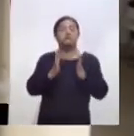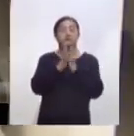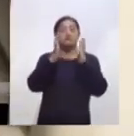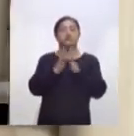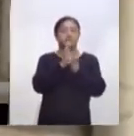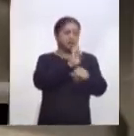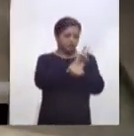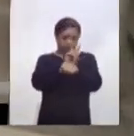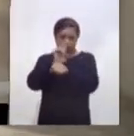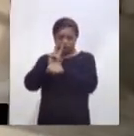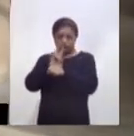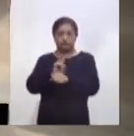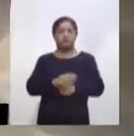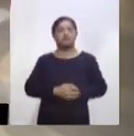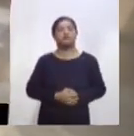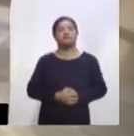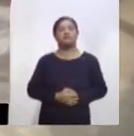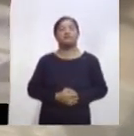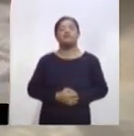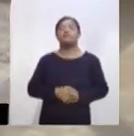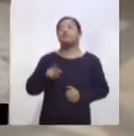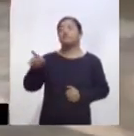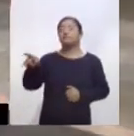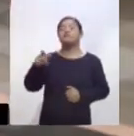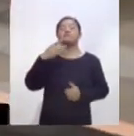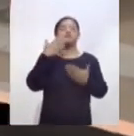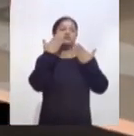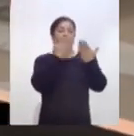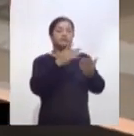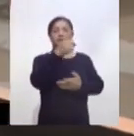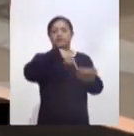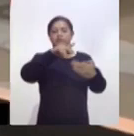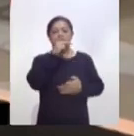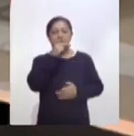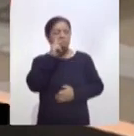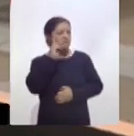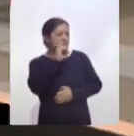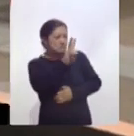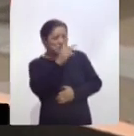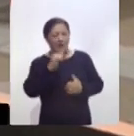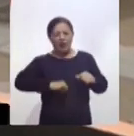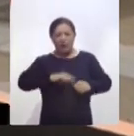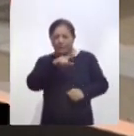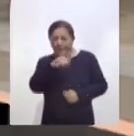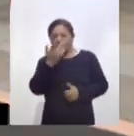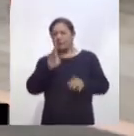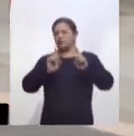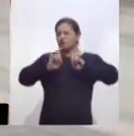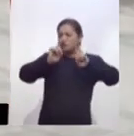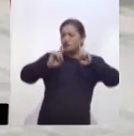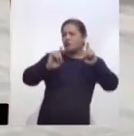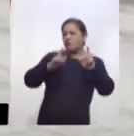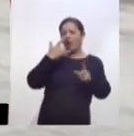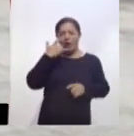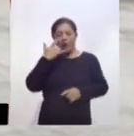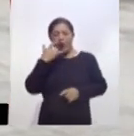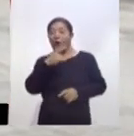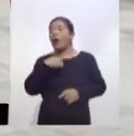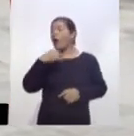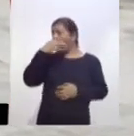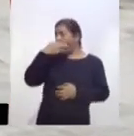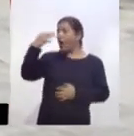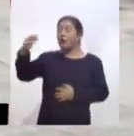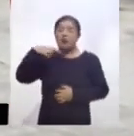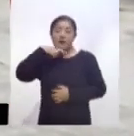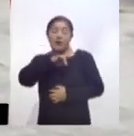centros educativos. El funcionario estatal pide a los padres de familia denunciar cualquier actividad sospechosa en las escuelas para evitar el robo de mobiliario